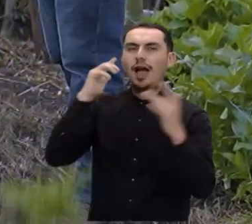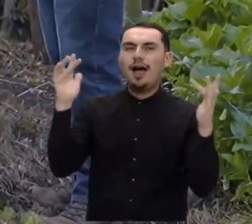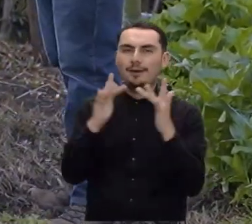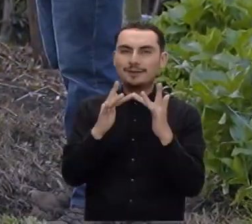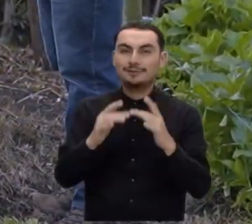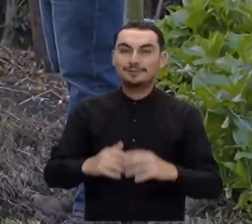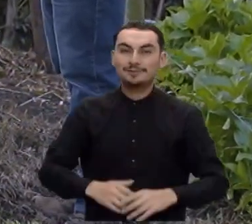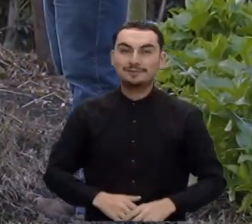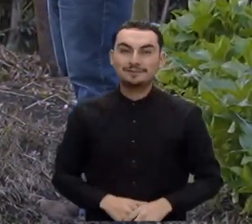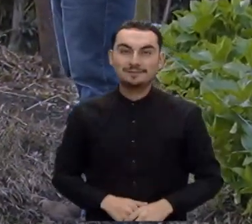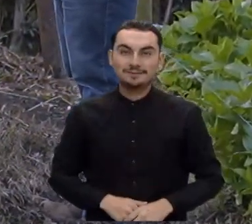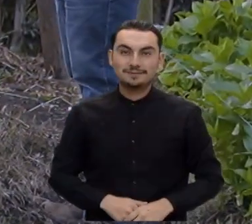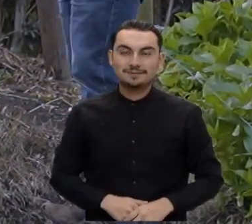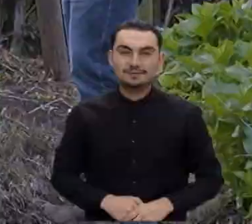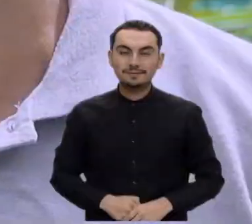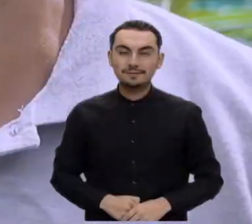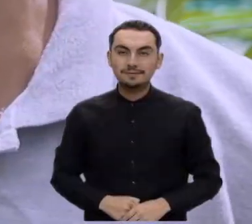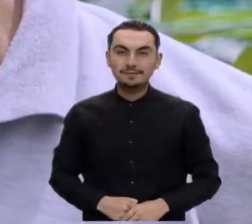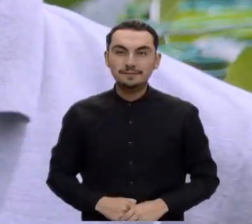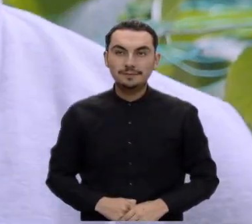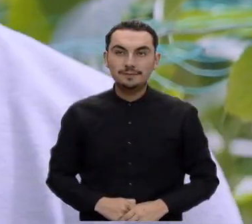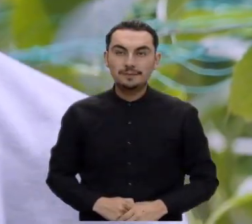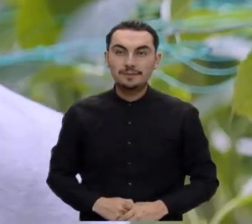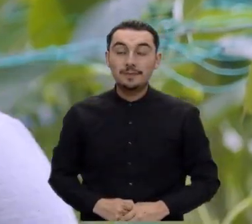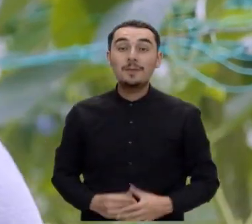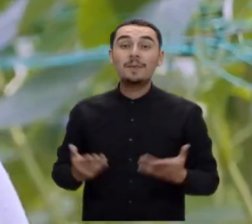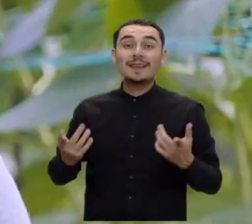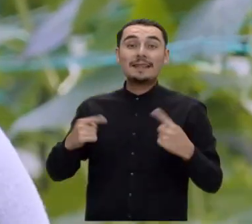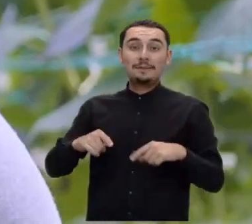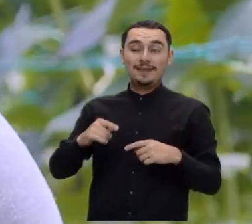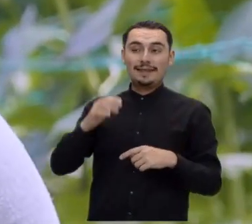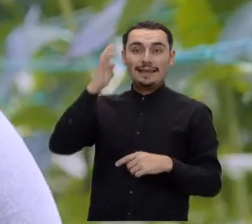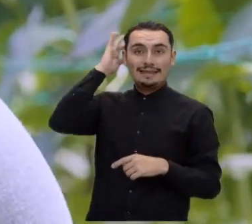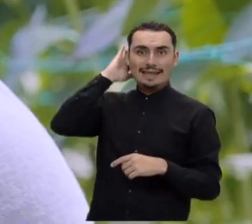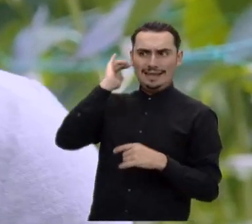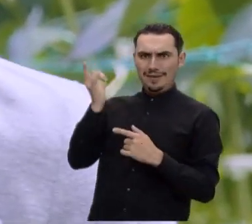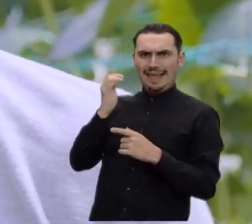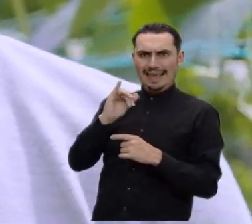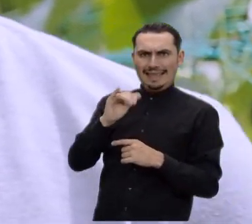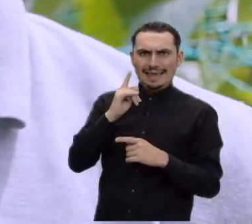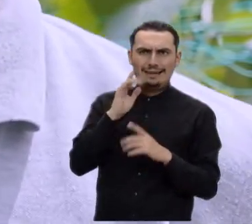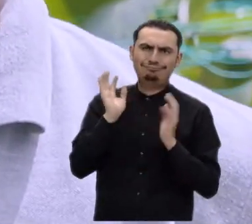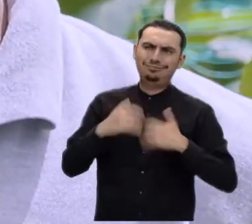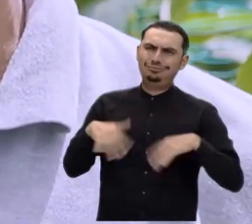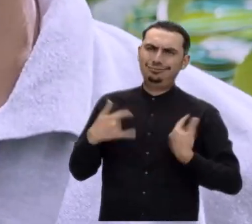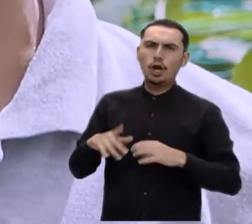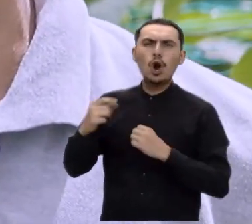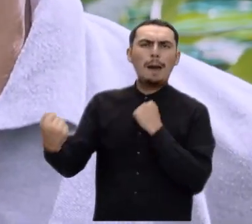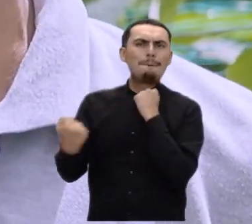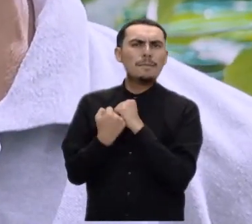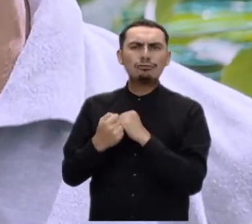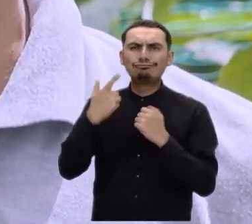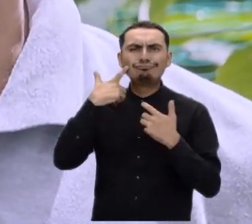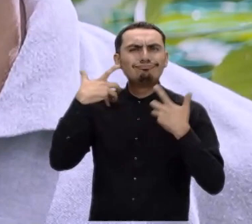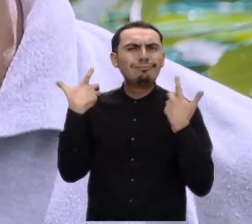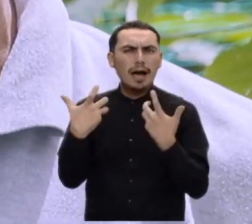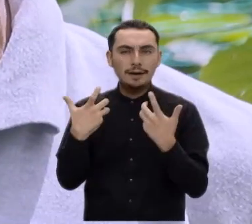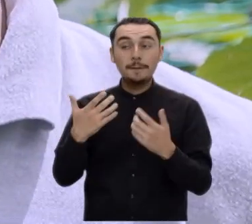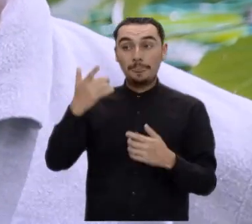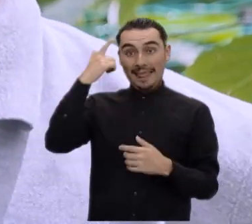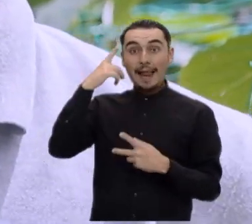de exportación de las flores. Pues los del ICA también ha sido pues un apoyo muy grande para mí, es muy importante pues